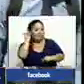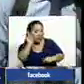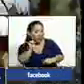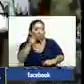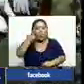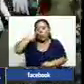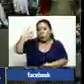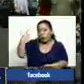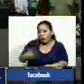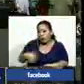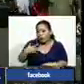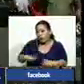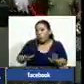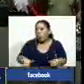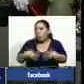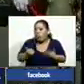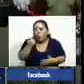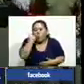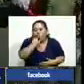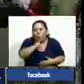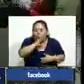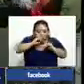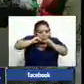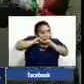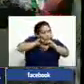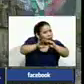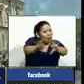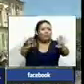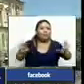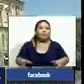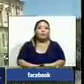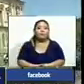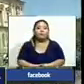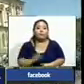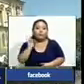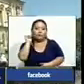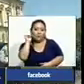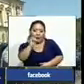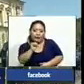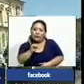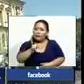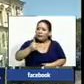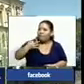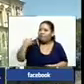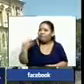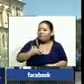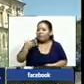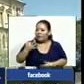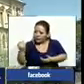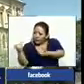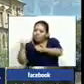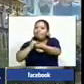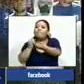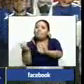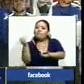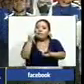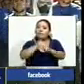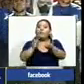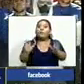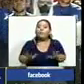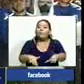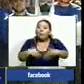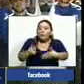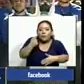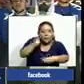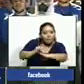riesgo es mayor que una enfermedad se propague fácilmente. De ahí la necesidad de unir esfuerzos para reducir